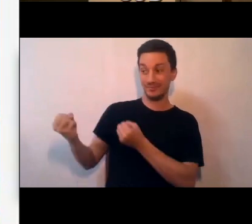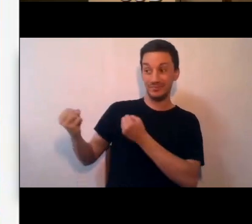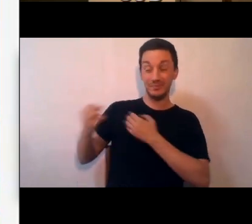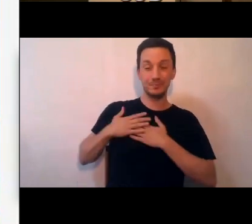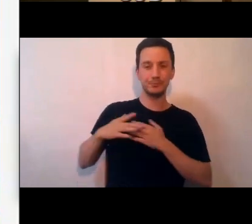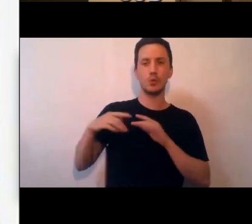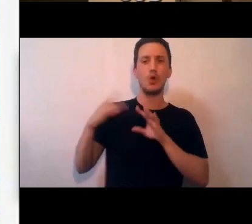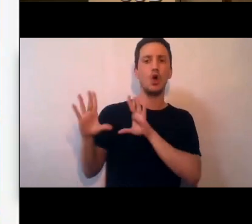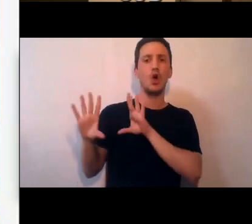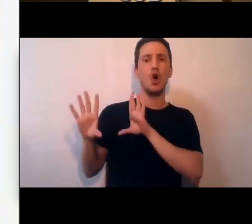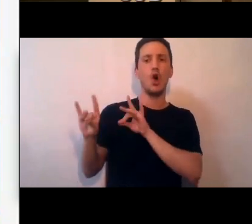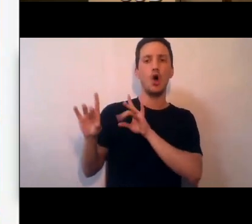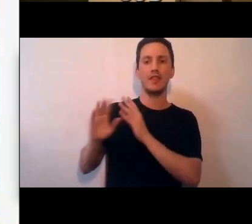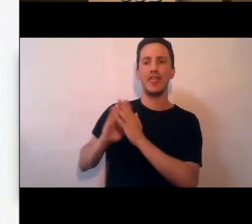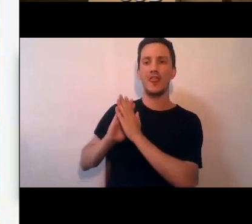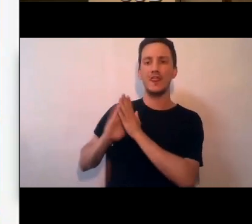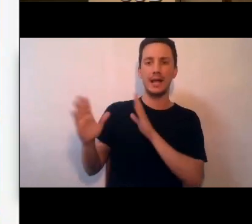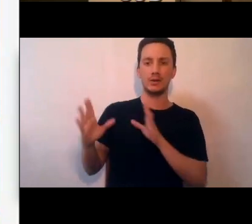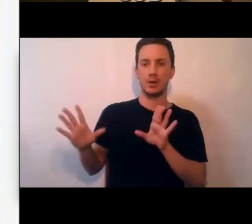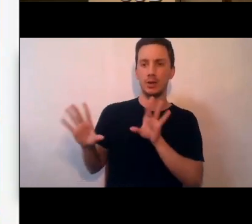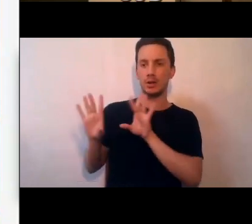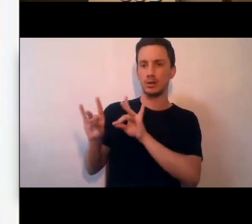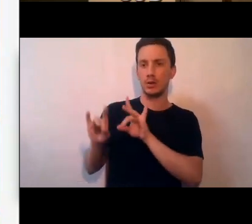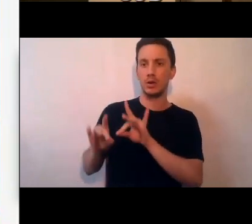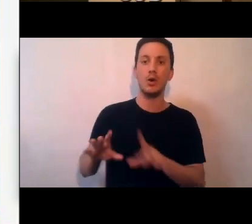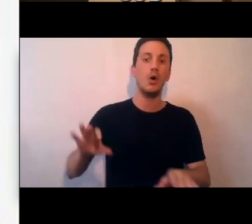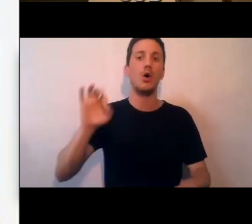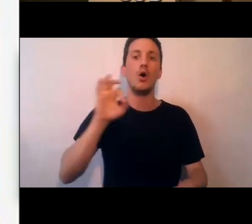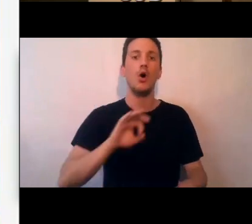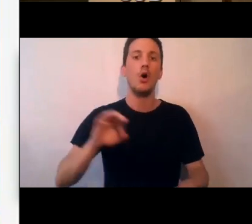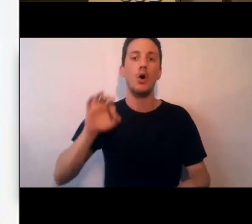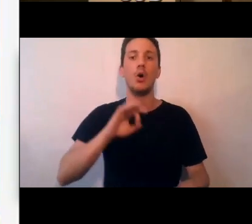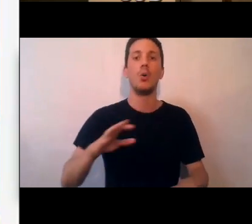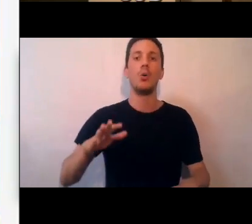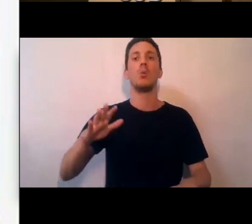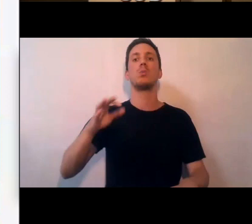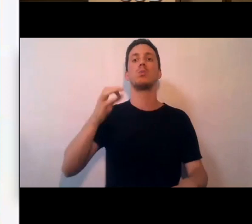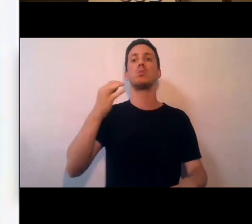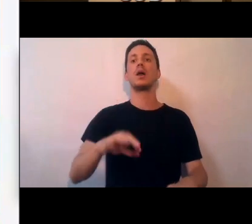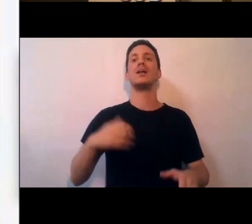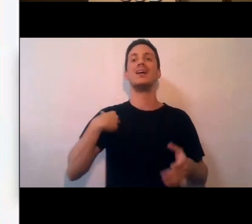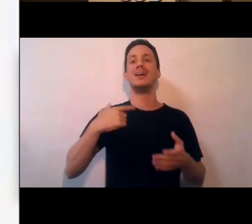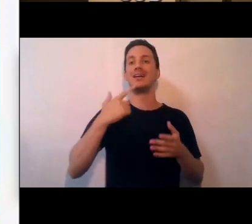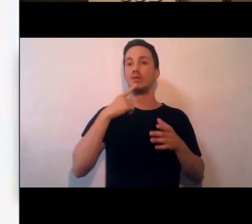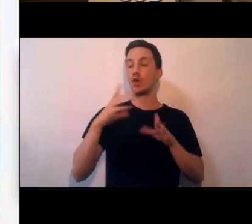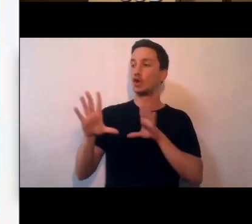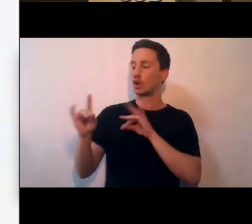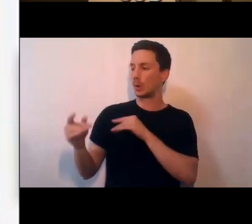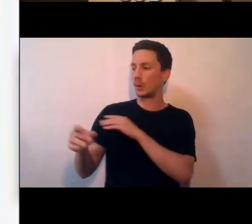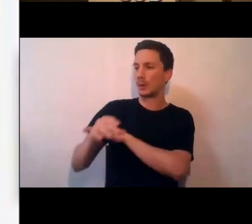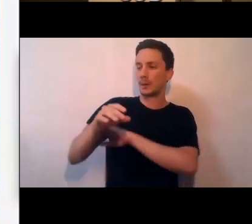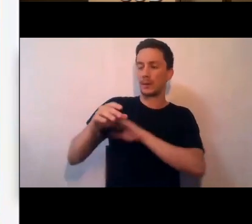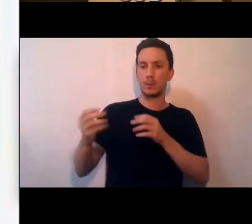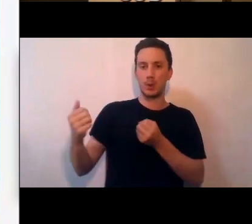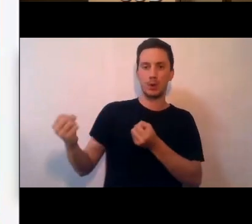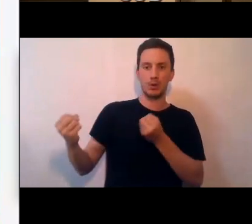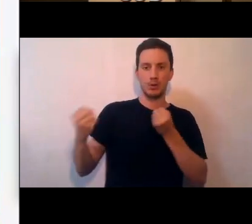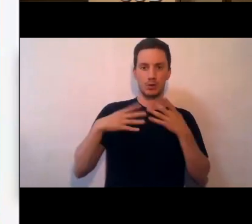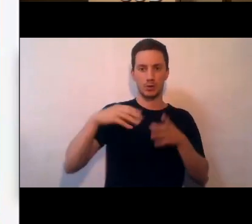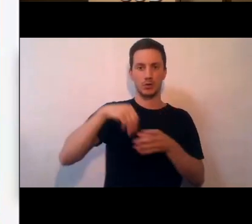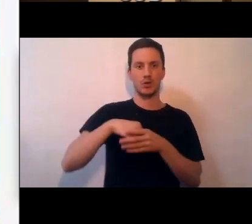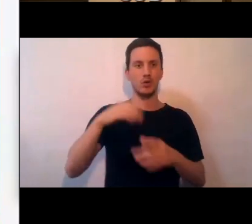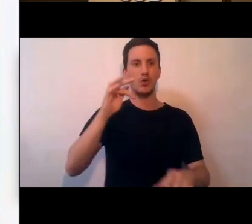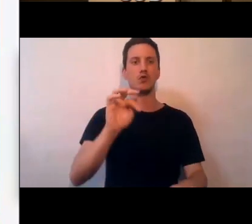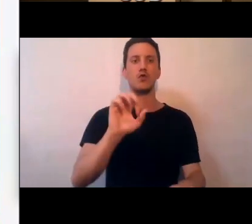a veces también por fomites o autoinoculación, quiere decir que él al tocarse se lo va pasando y los fomites son pues